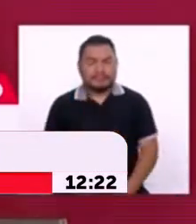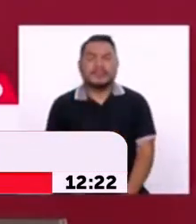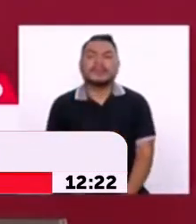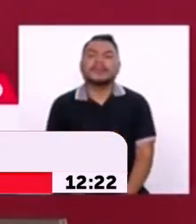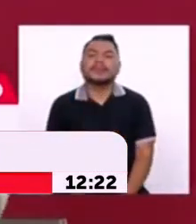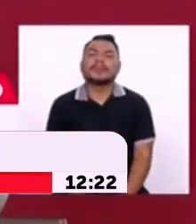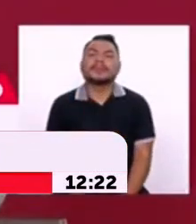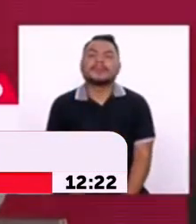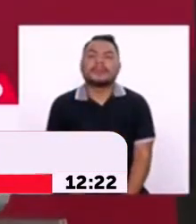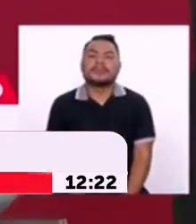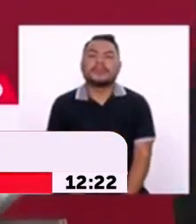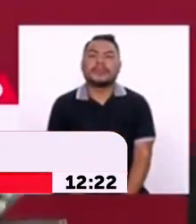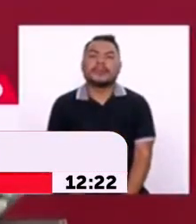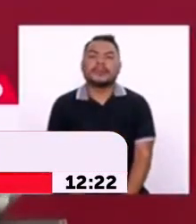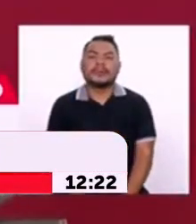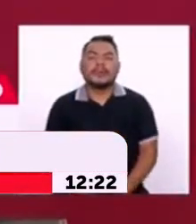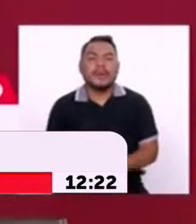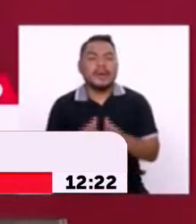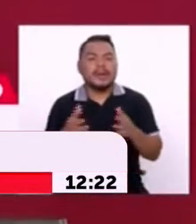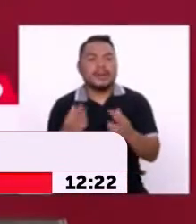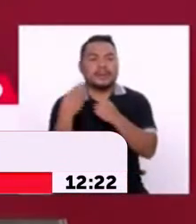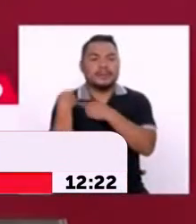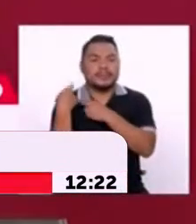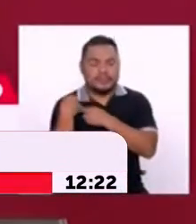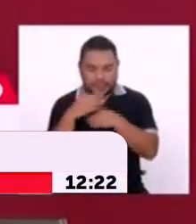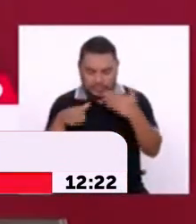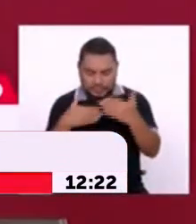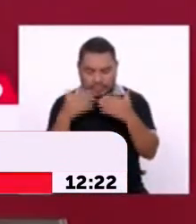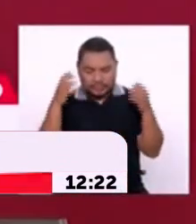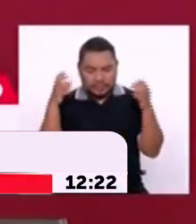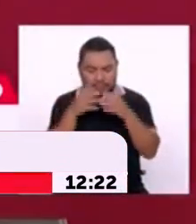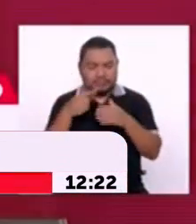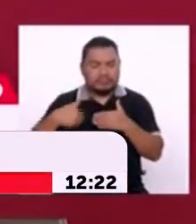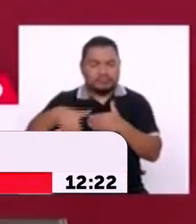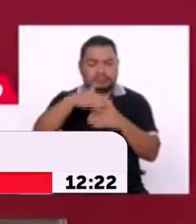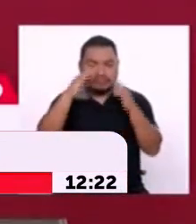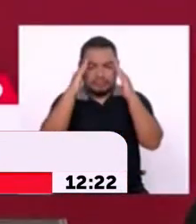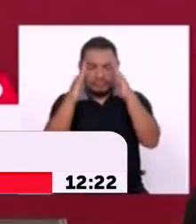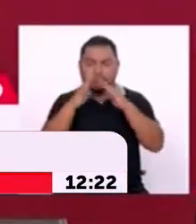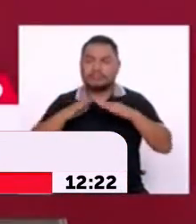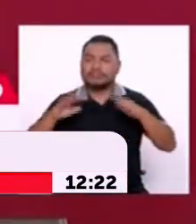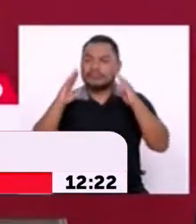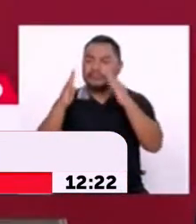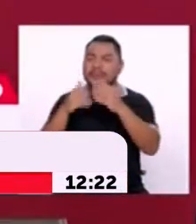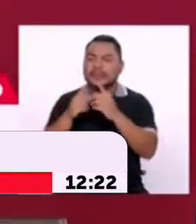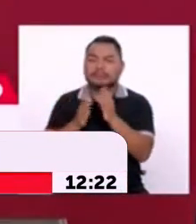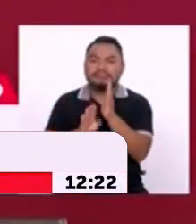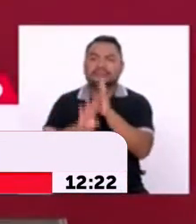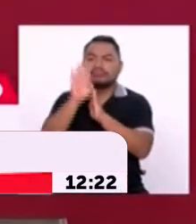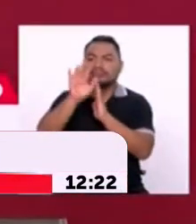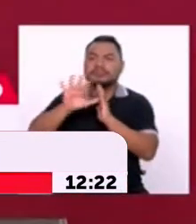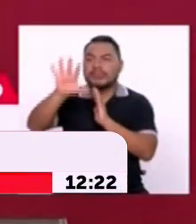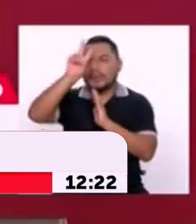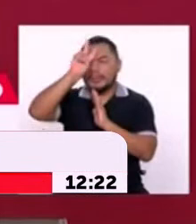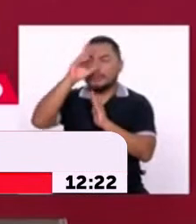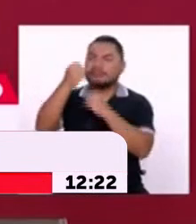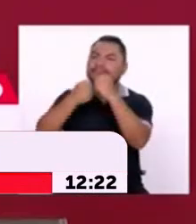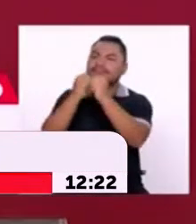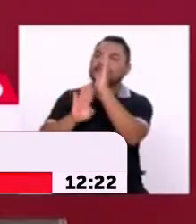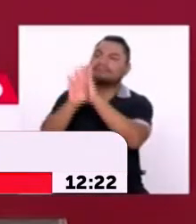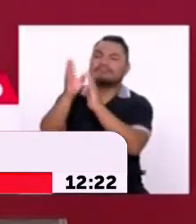sencillez y con la gran responsabilidad de atender los destinos del